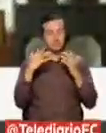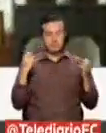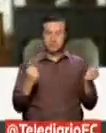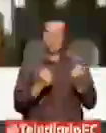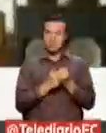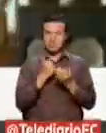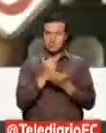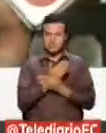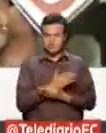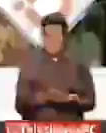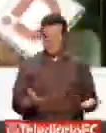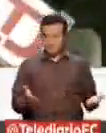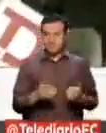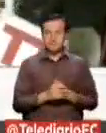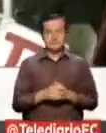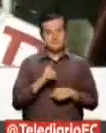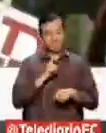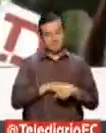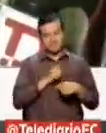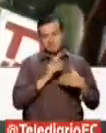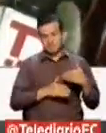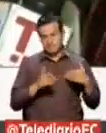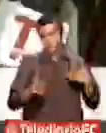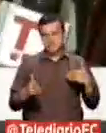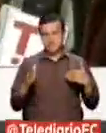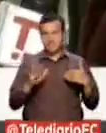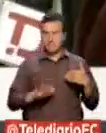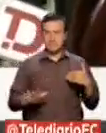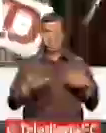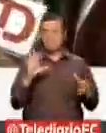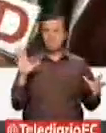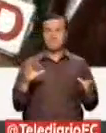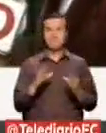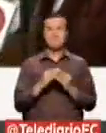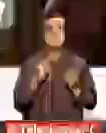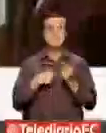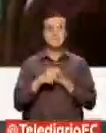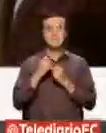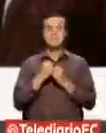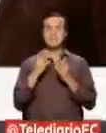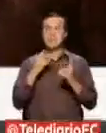lo que hacemos acá. En el tiempo que han estado en el mercado, solamente cuéntame un poquito al